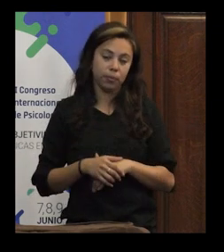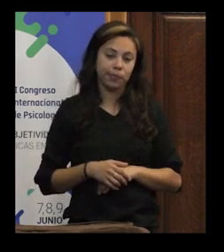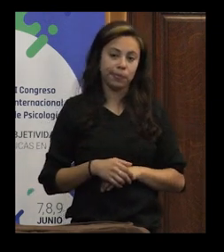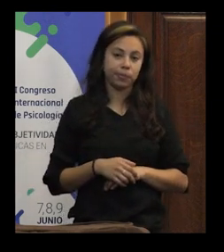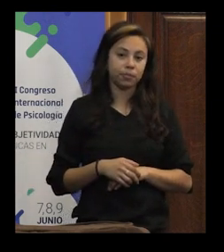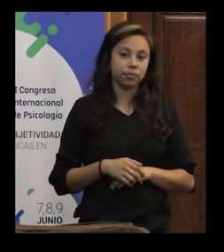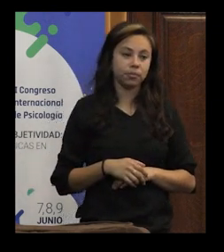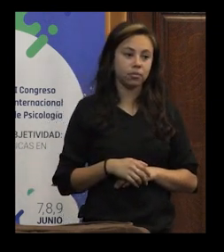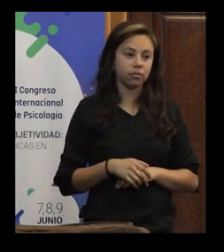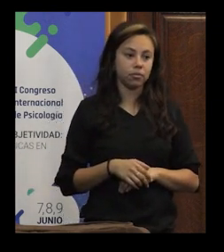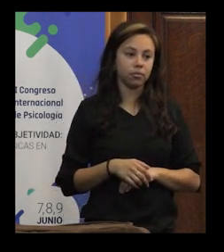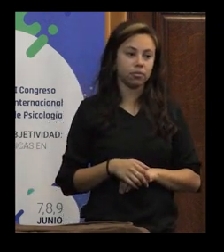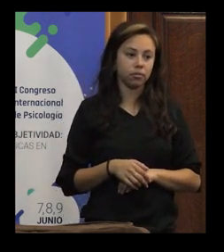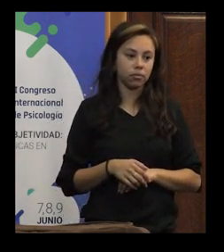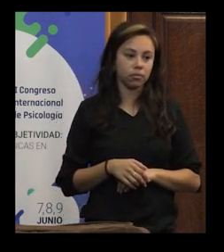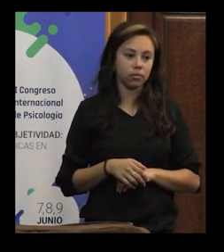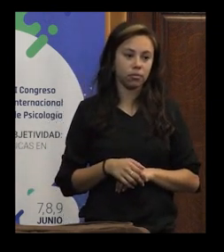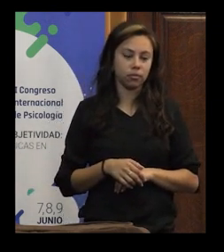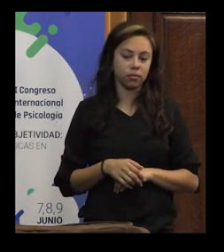Weir.